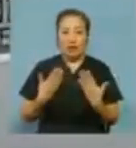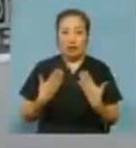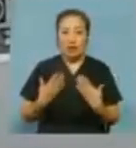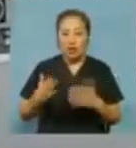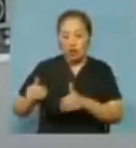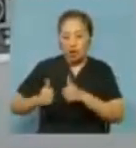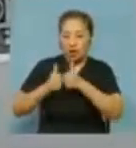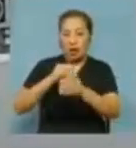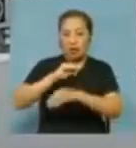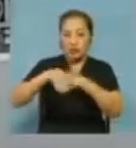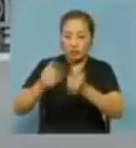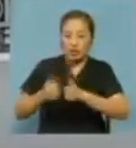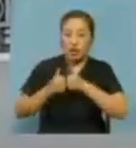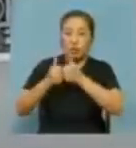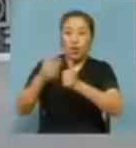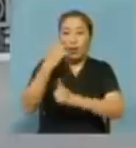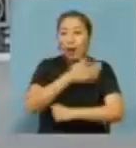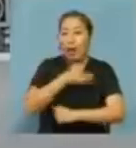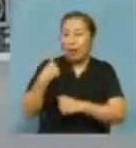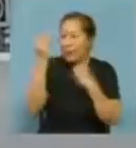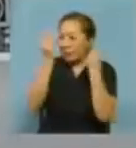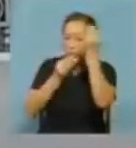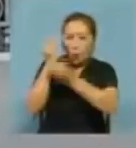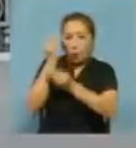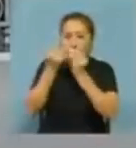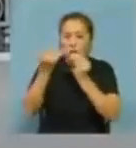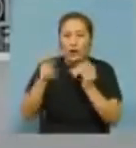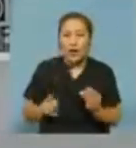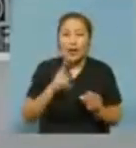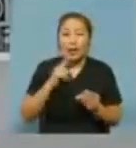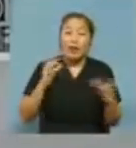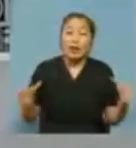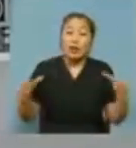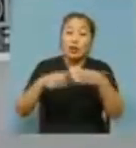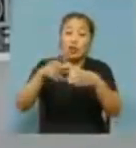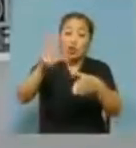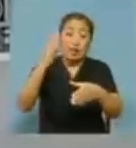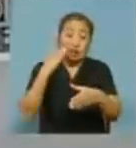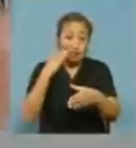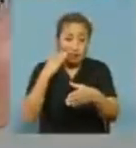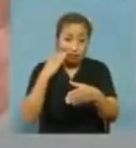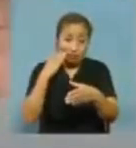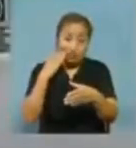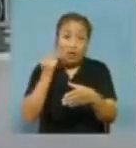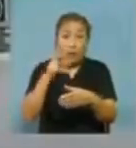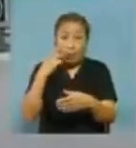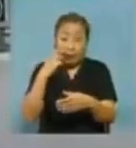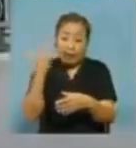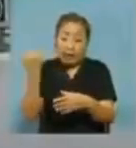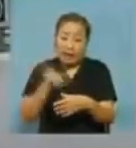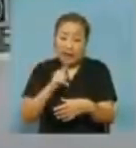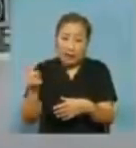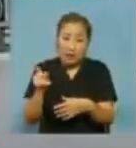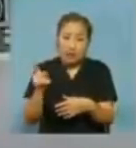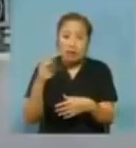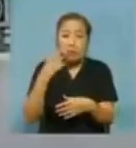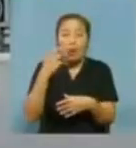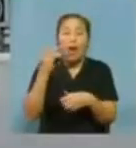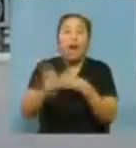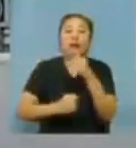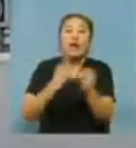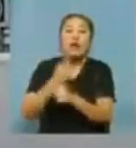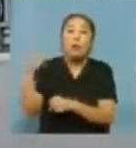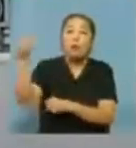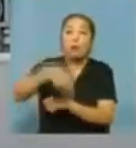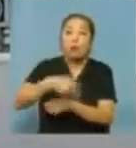también sostener a su familia y a los padres que acá están muy preocupados. La reunión estaba prevista a las 2 de la tarde, están los padres y los padres dicen que hasta ahora